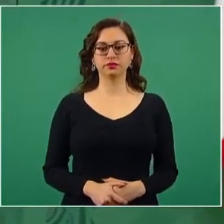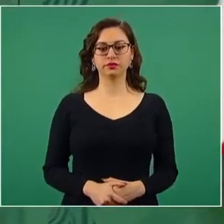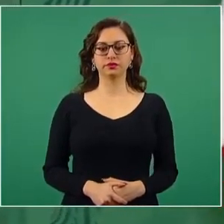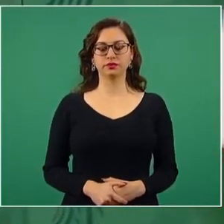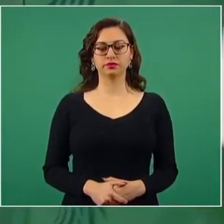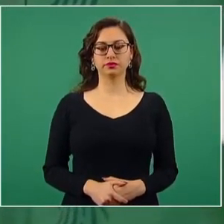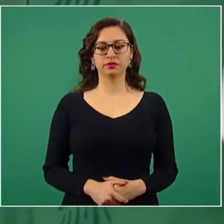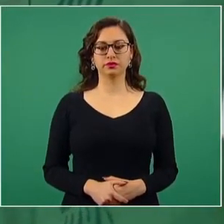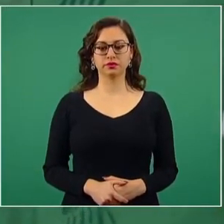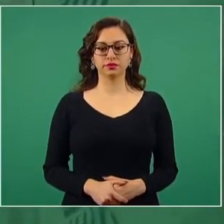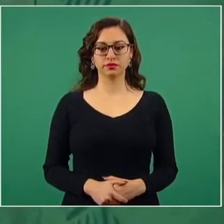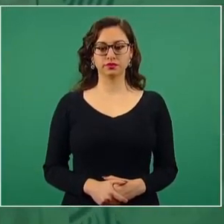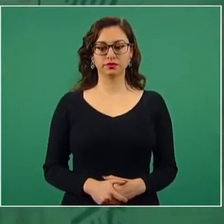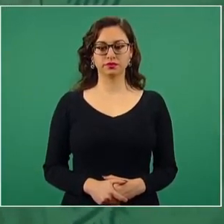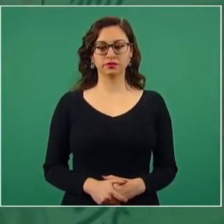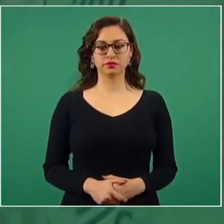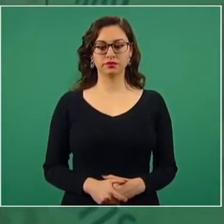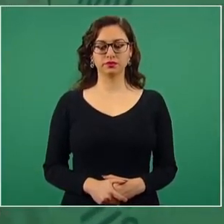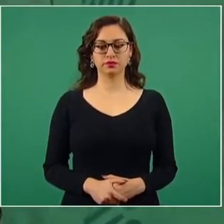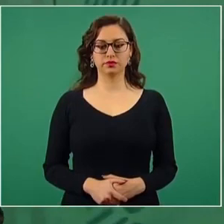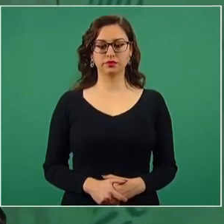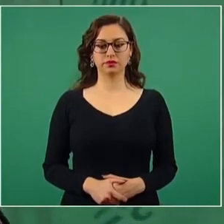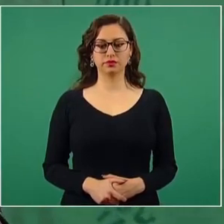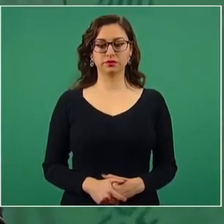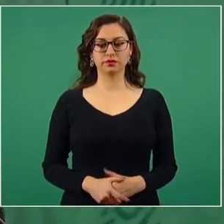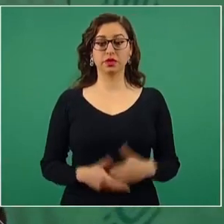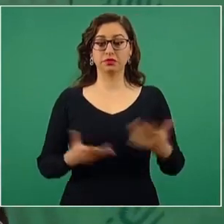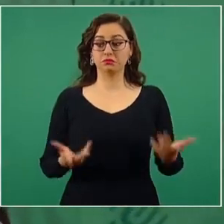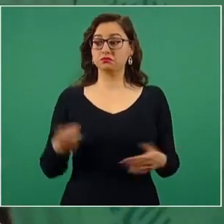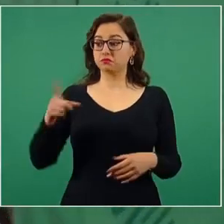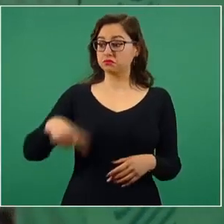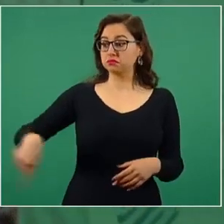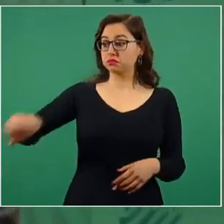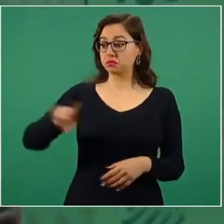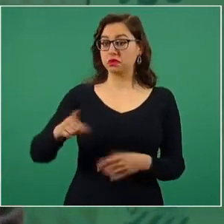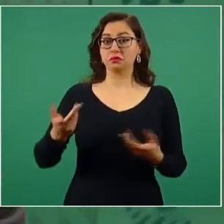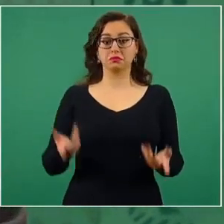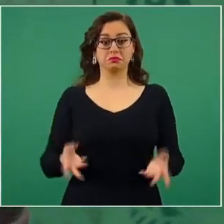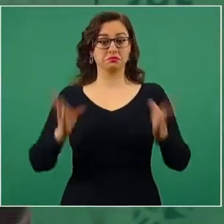y en muchas otras acciones.